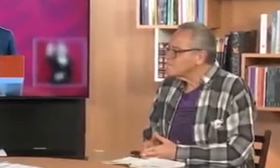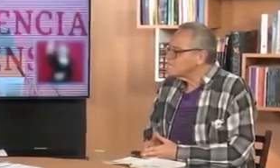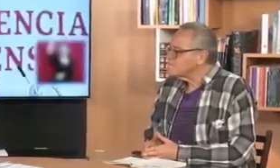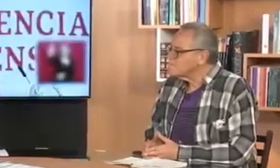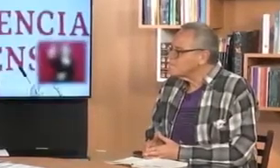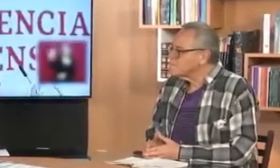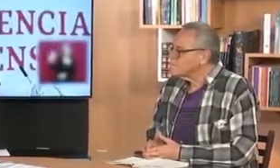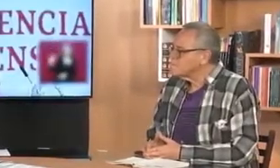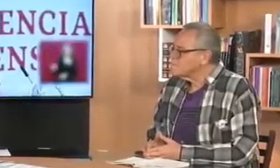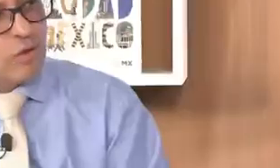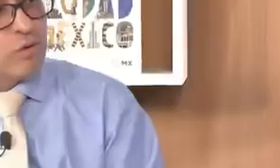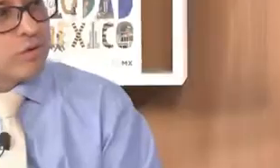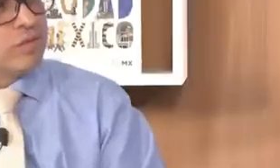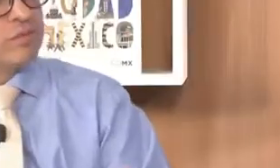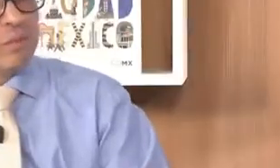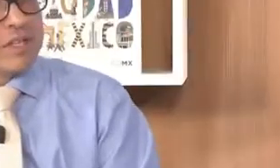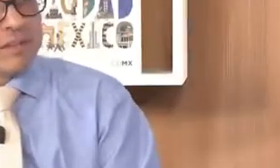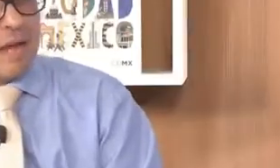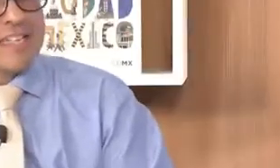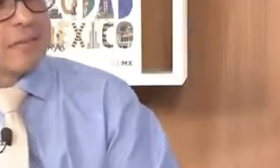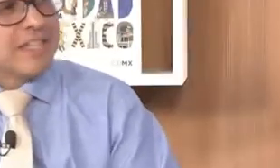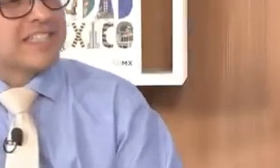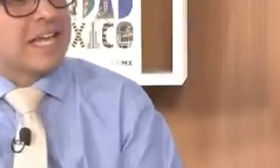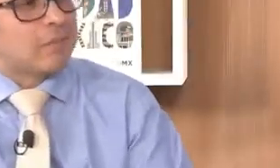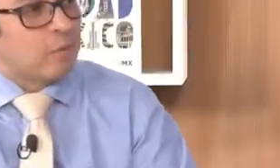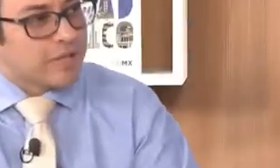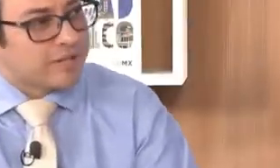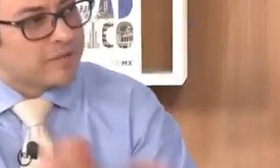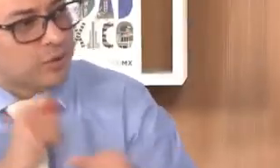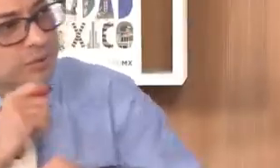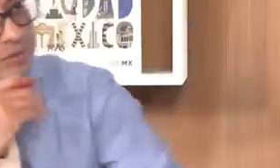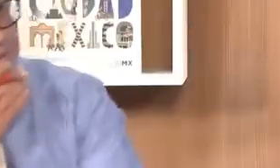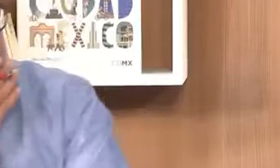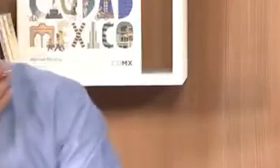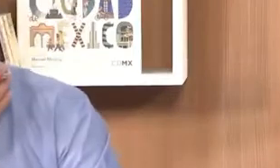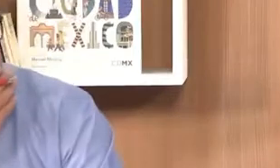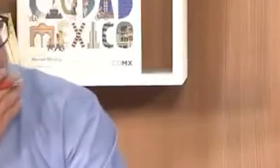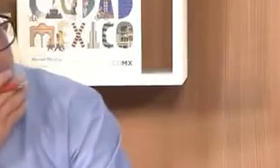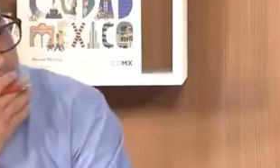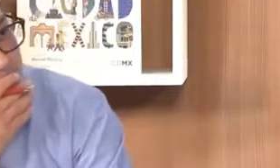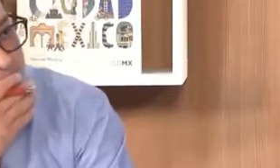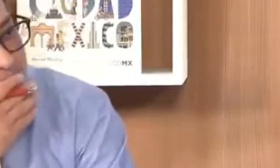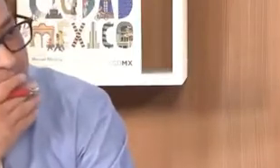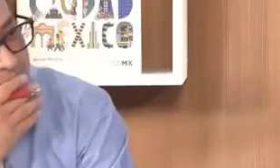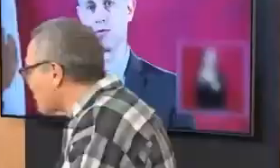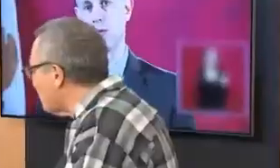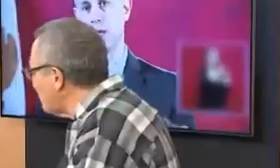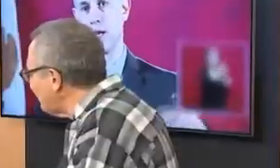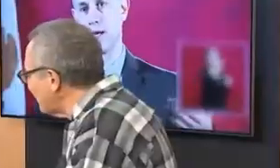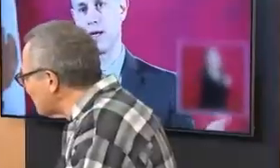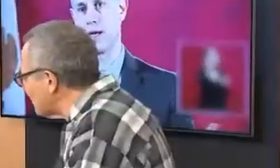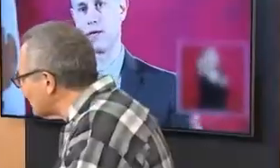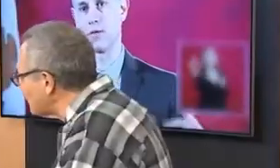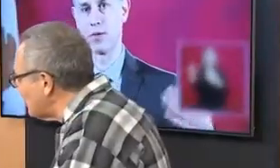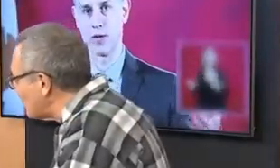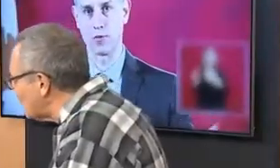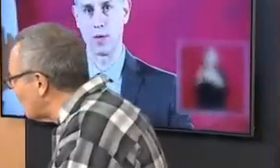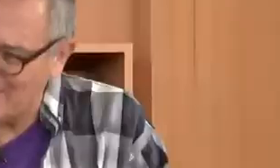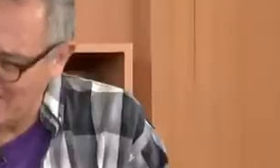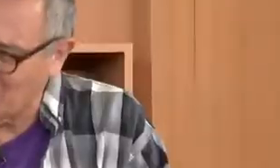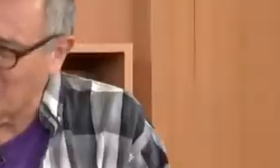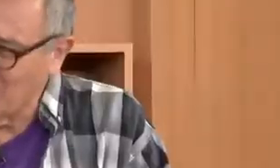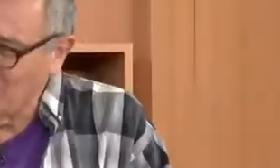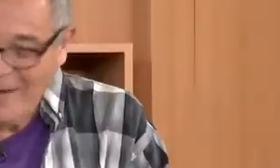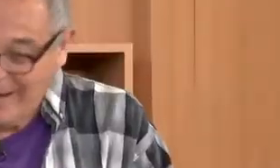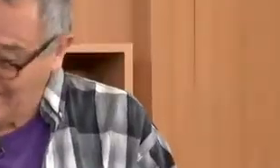tal no se infectaran o a sabiendas de que Jonah, podían? Jonah, tienes razón, es decir, tienes razón, el problema es que esto lo estás viendo a